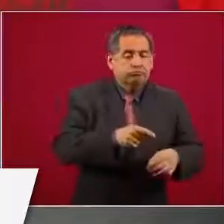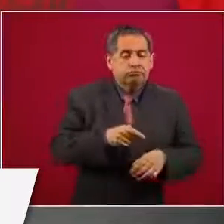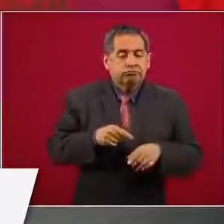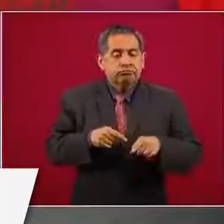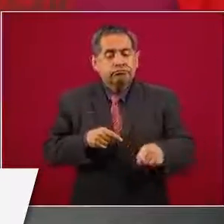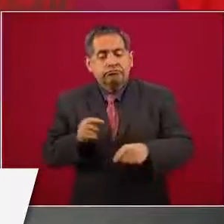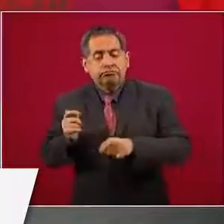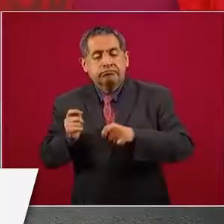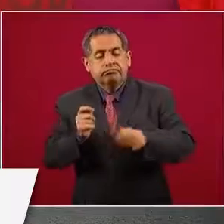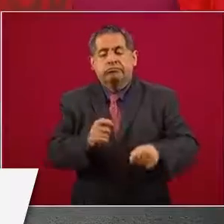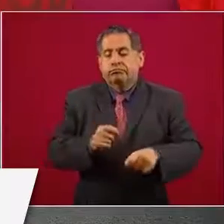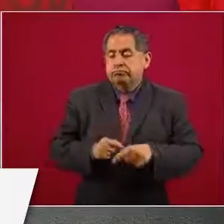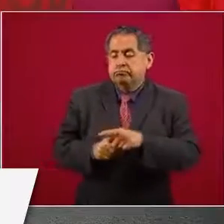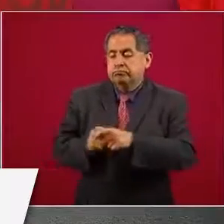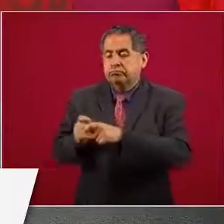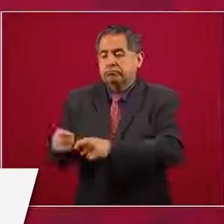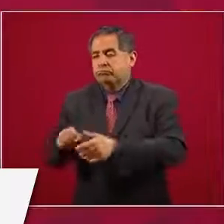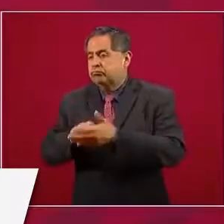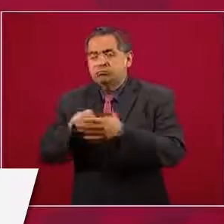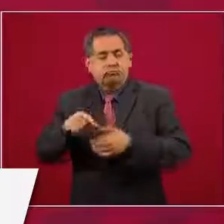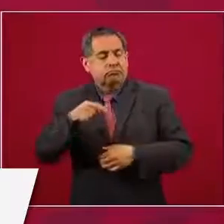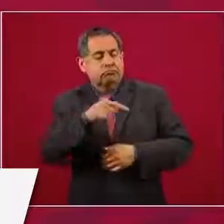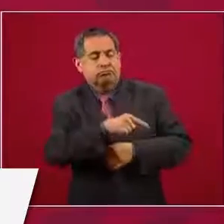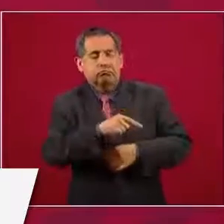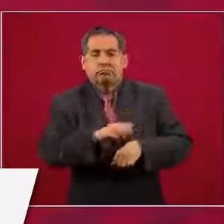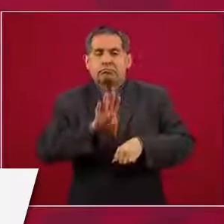debajo a Brasil: